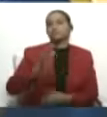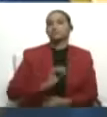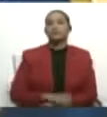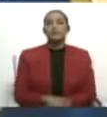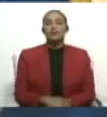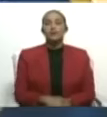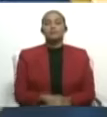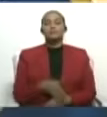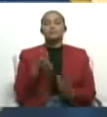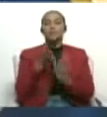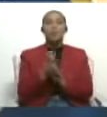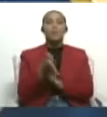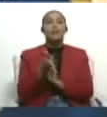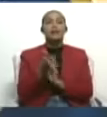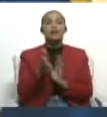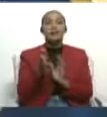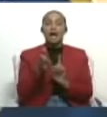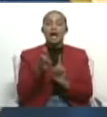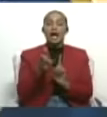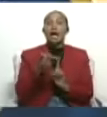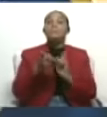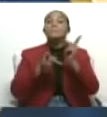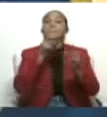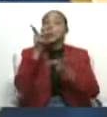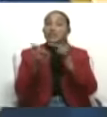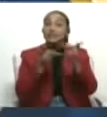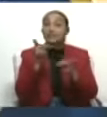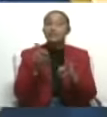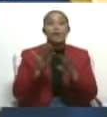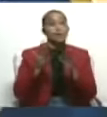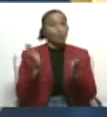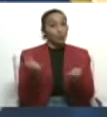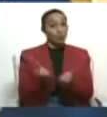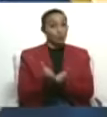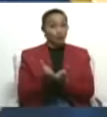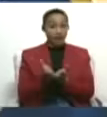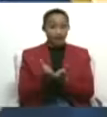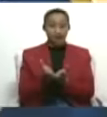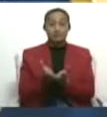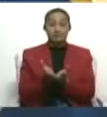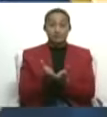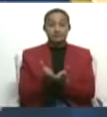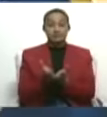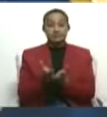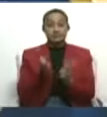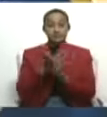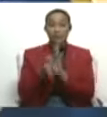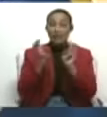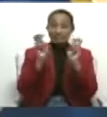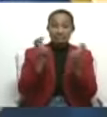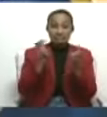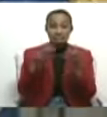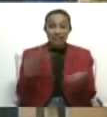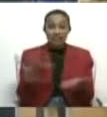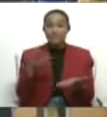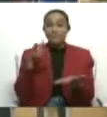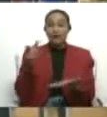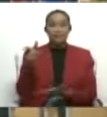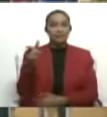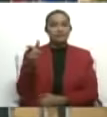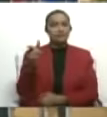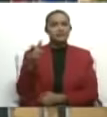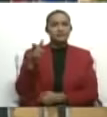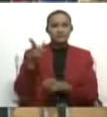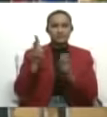mundial, sobre todo lo que tiene que ver con las agresiones y el genocidio que se aplica sobre el pueblo de Palestina,